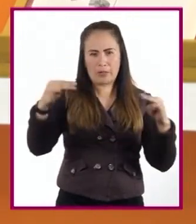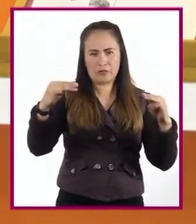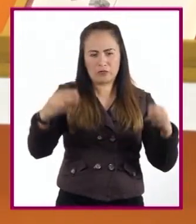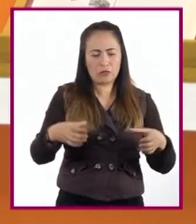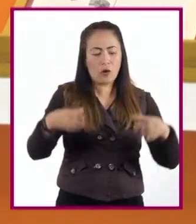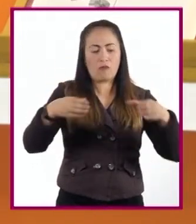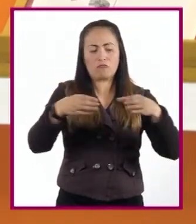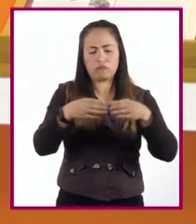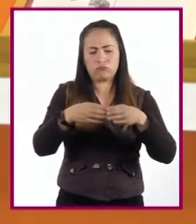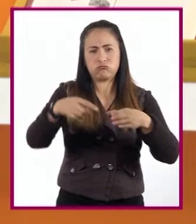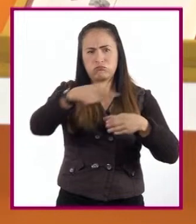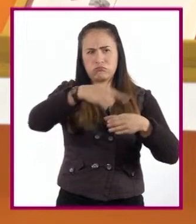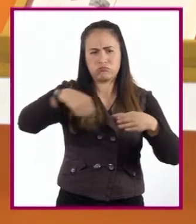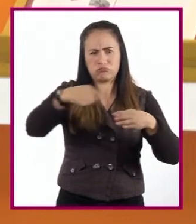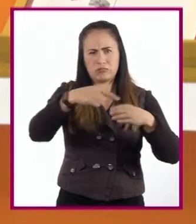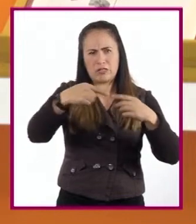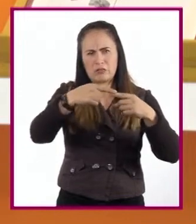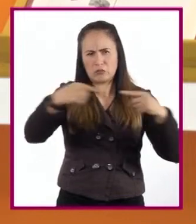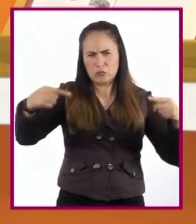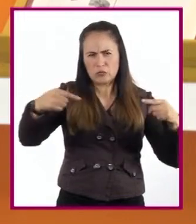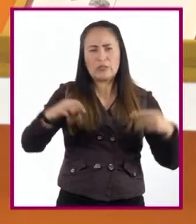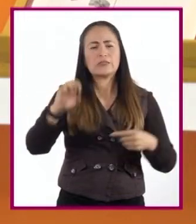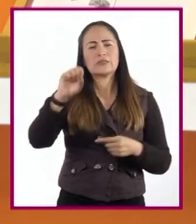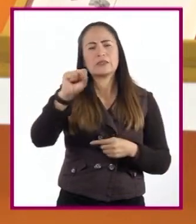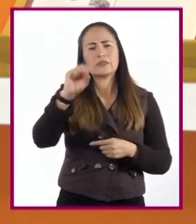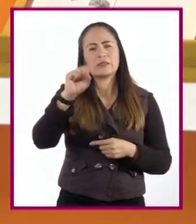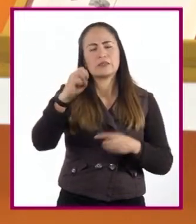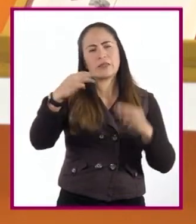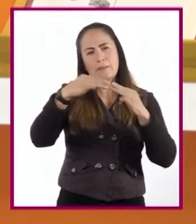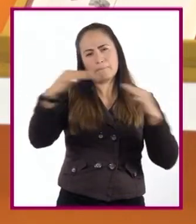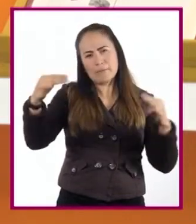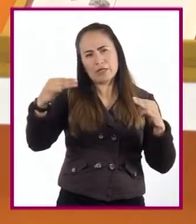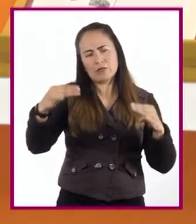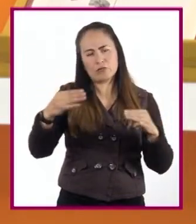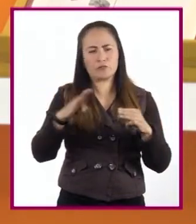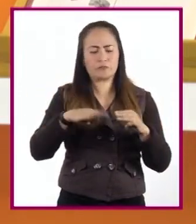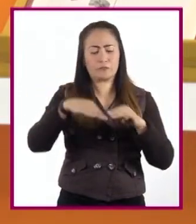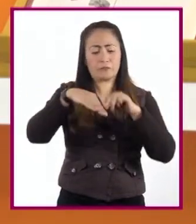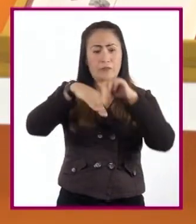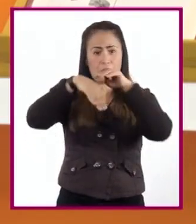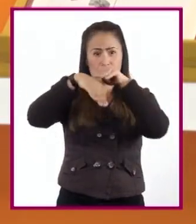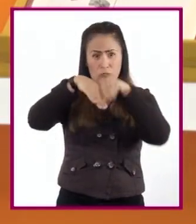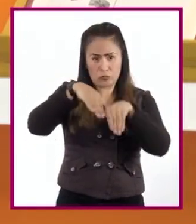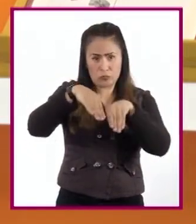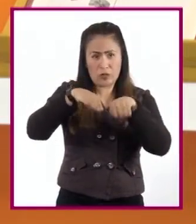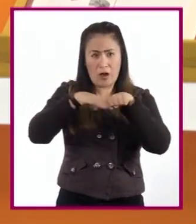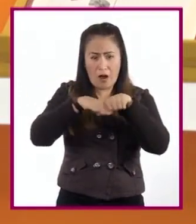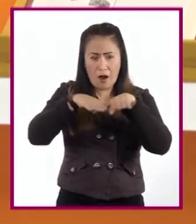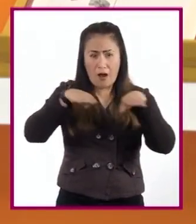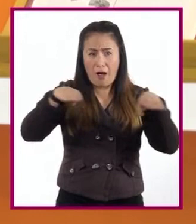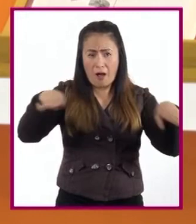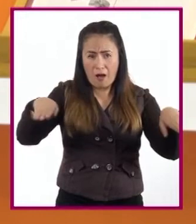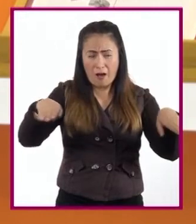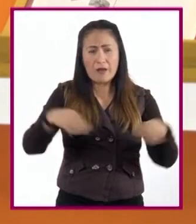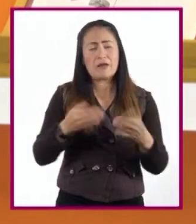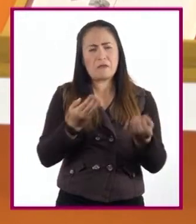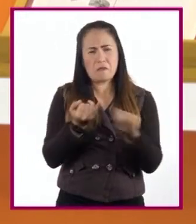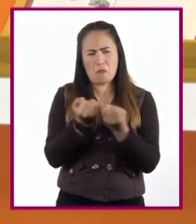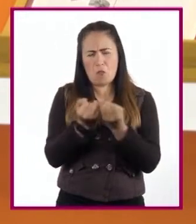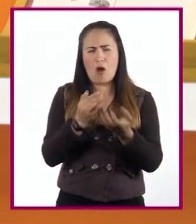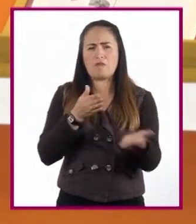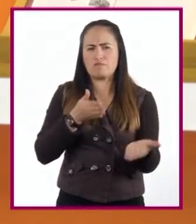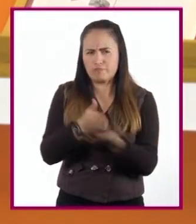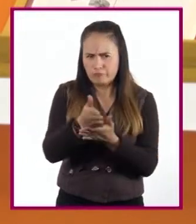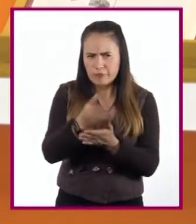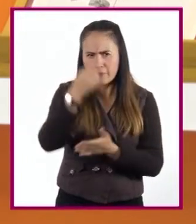cercano a los 60 metros. La rampa en ese tiempo era bastante amplia y de fácil acceso,